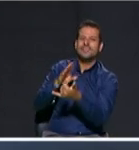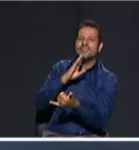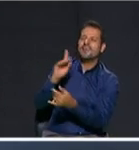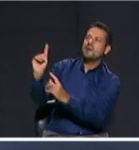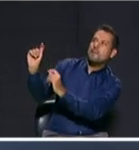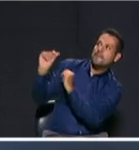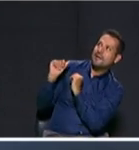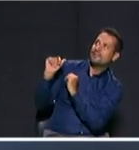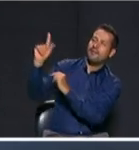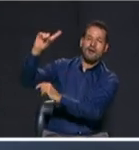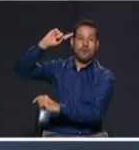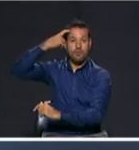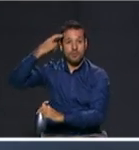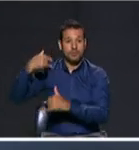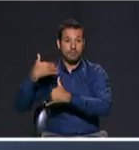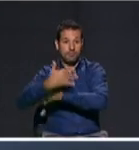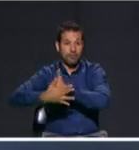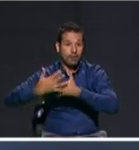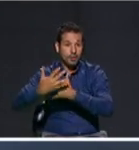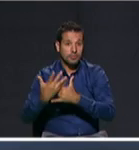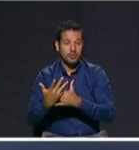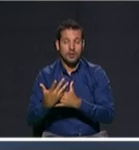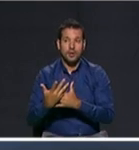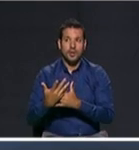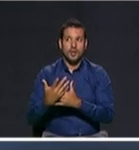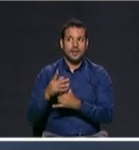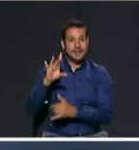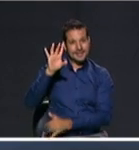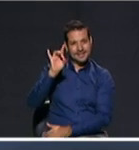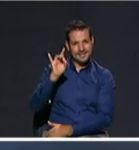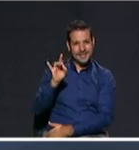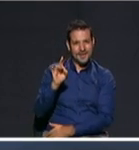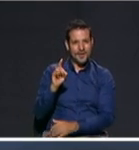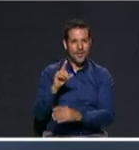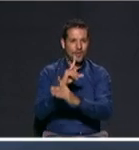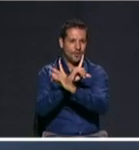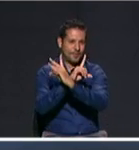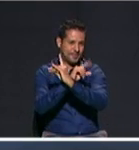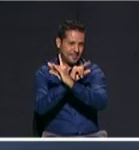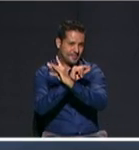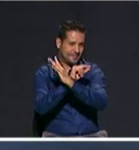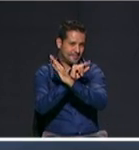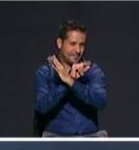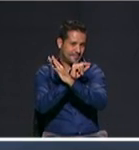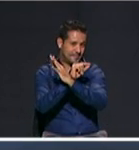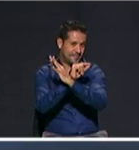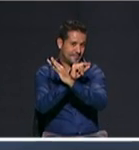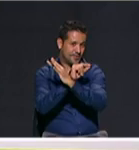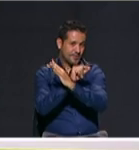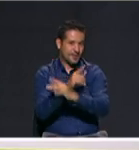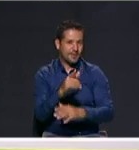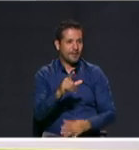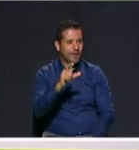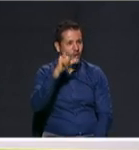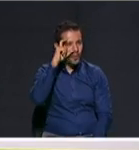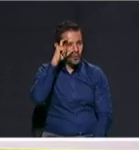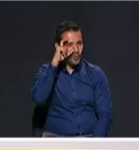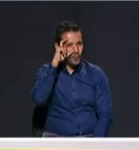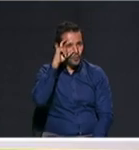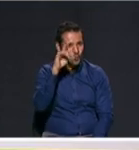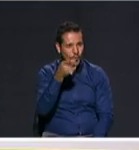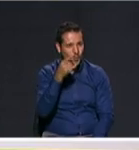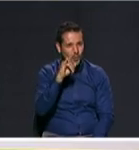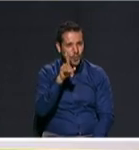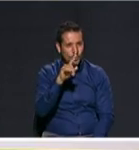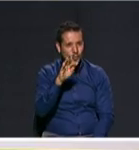nacional el fin de semana se conoció un neutrino del ex candidato presidencial gustavo petro y senador trino que usted además